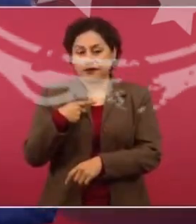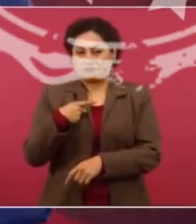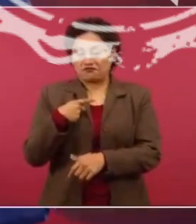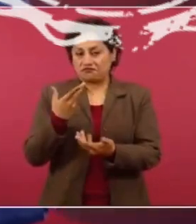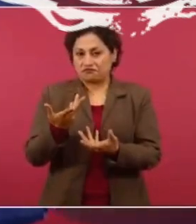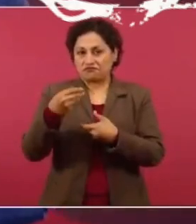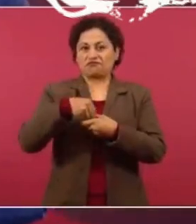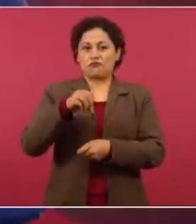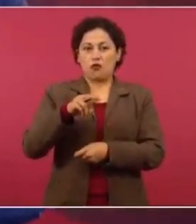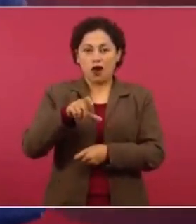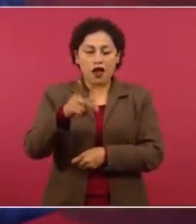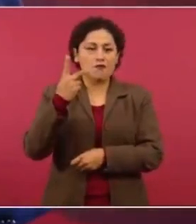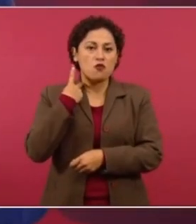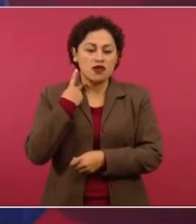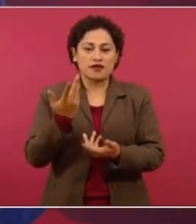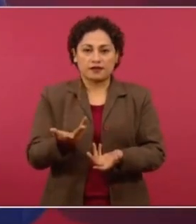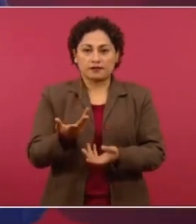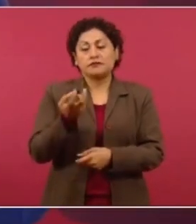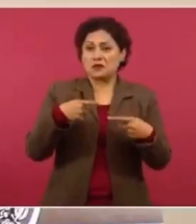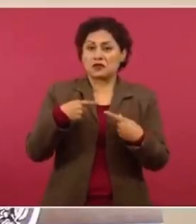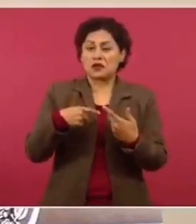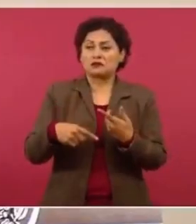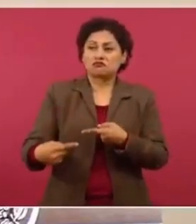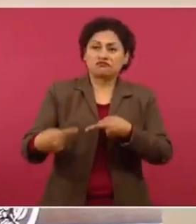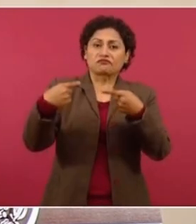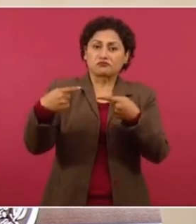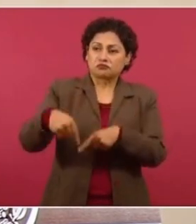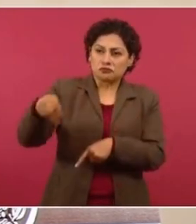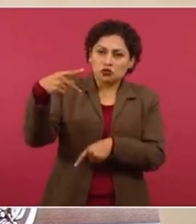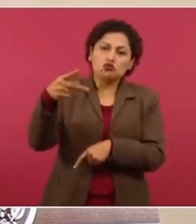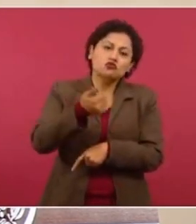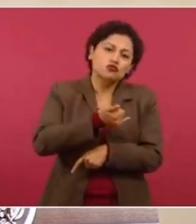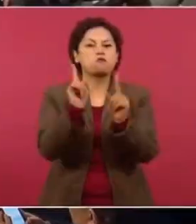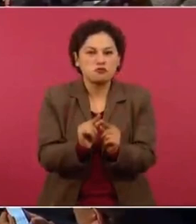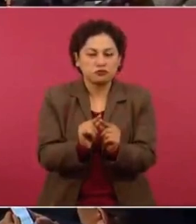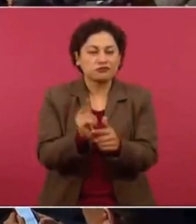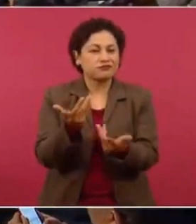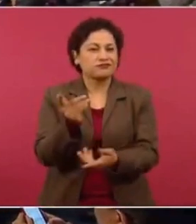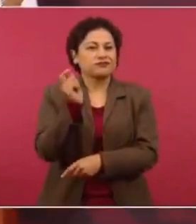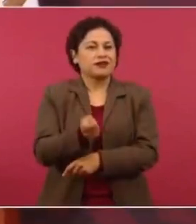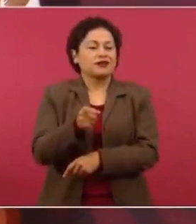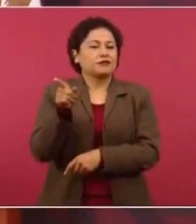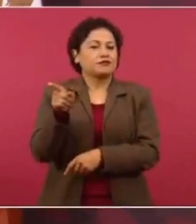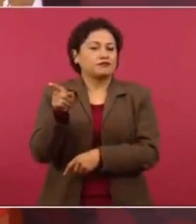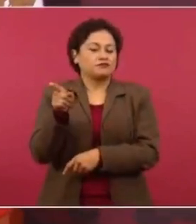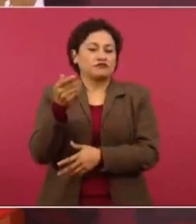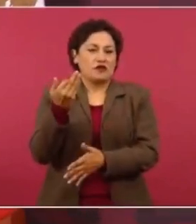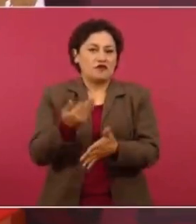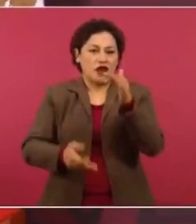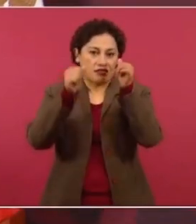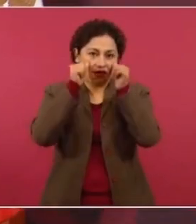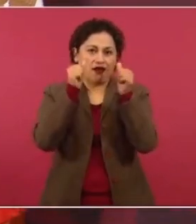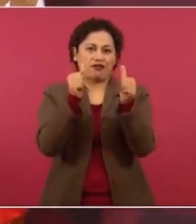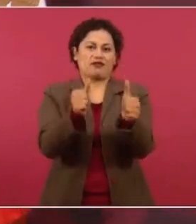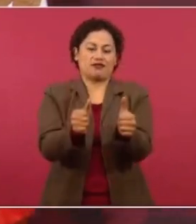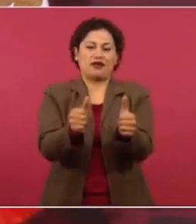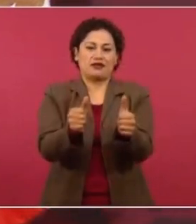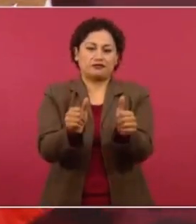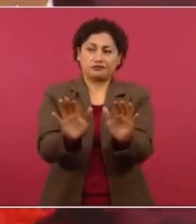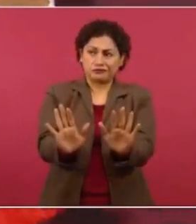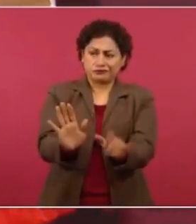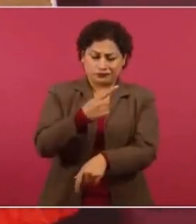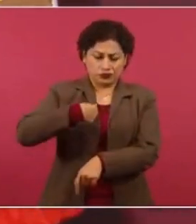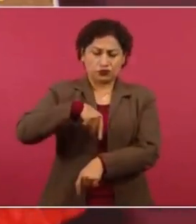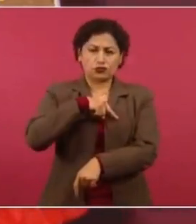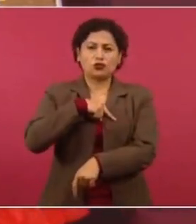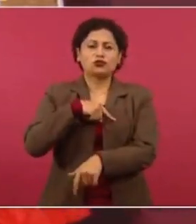El atisbo de nuestros adversarios, que simplifican demasiado, no toman en cuenta que estamos llevando a cabo una